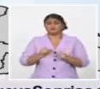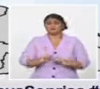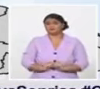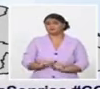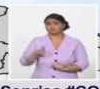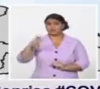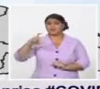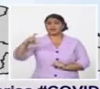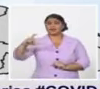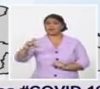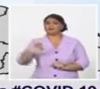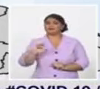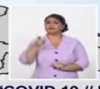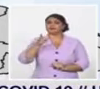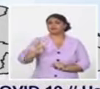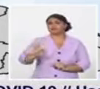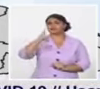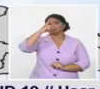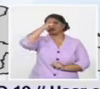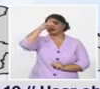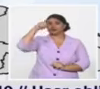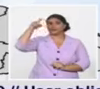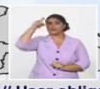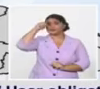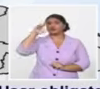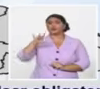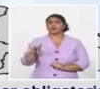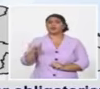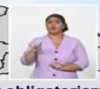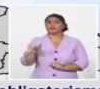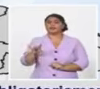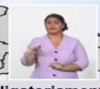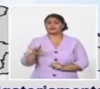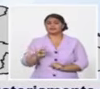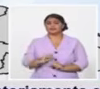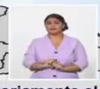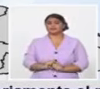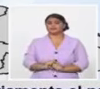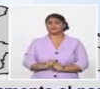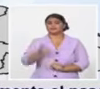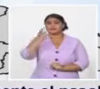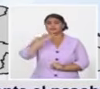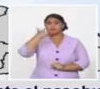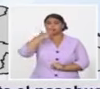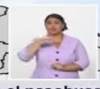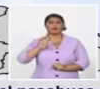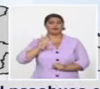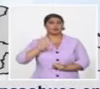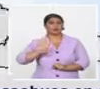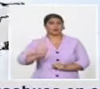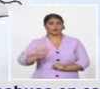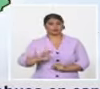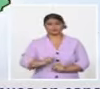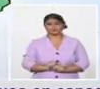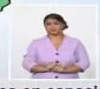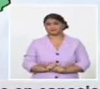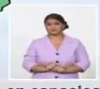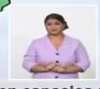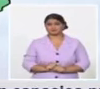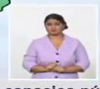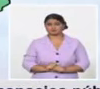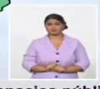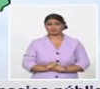18, Santi Espíritu 15 y la provincia de Ciego de Ávila con 4. Y en el oriente,